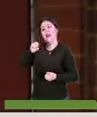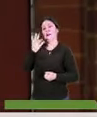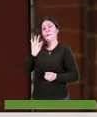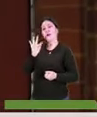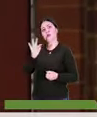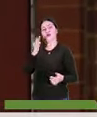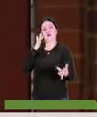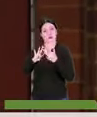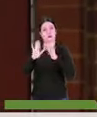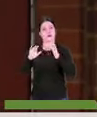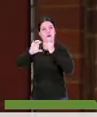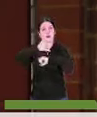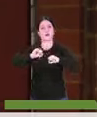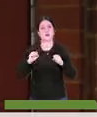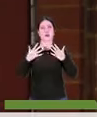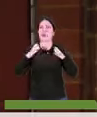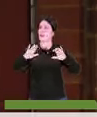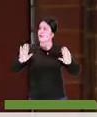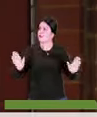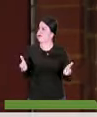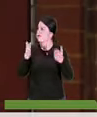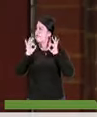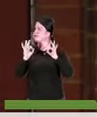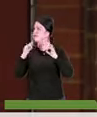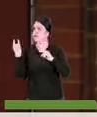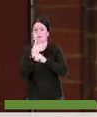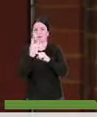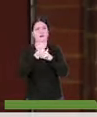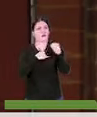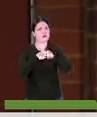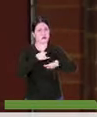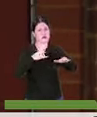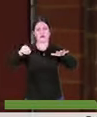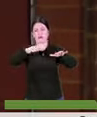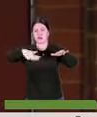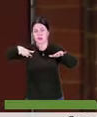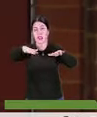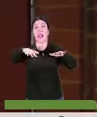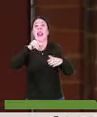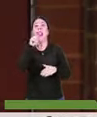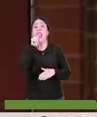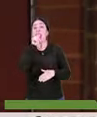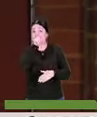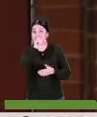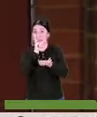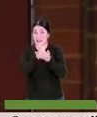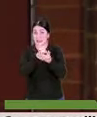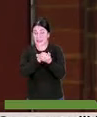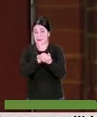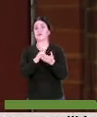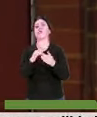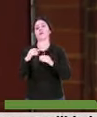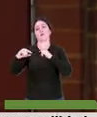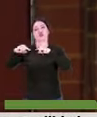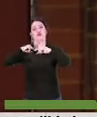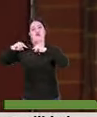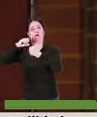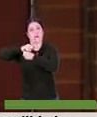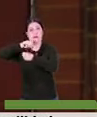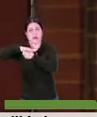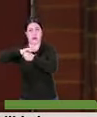público, tener un mejor uso del espacio público. Por eso, entonces, la administración distrital a través de